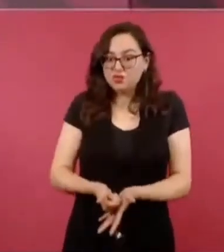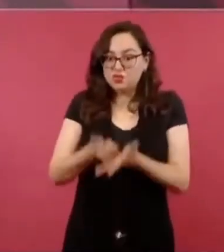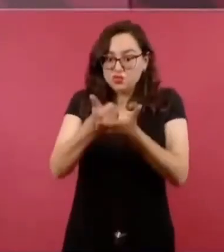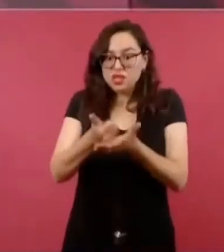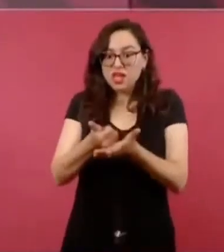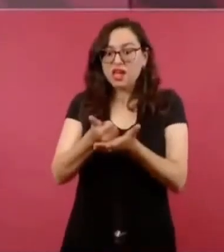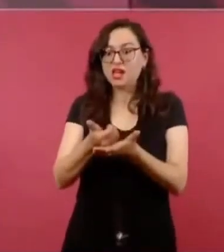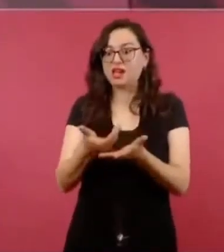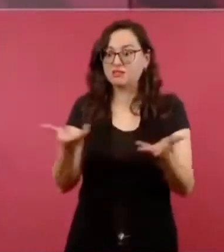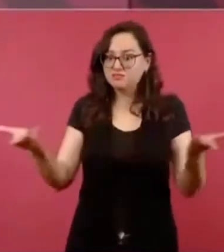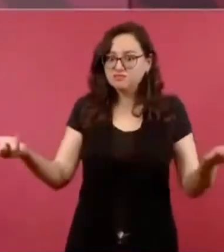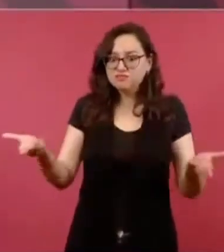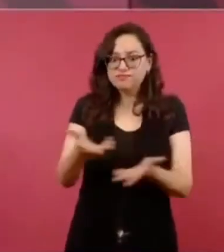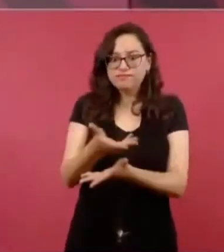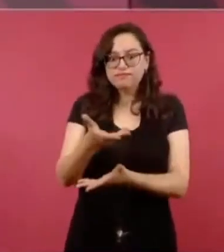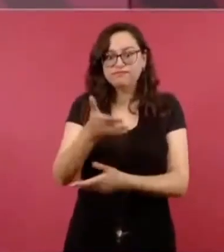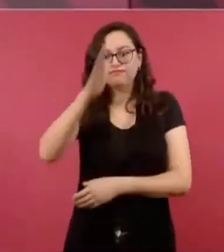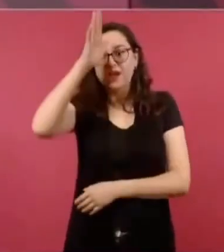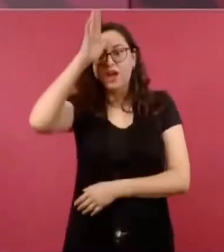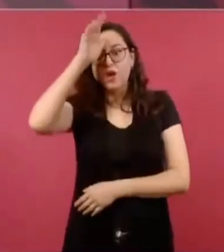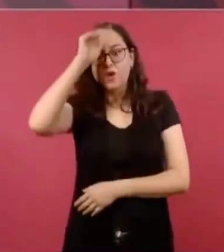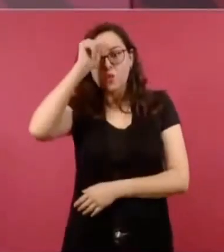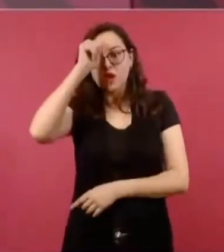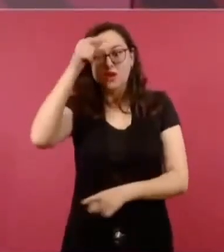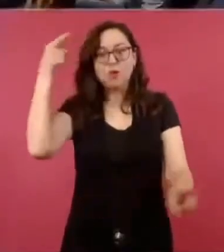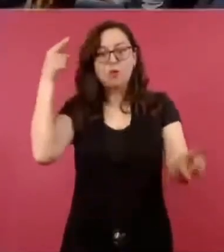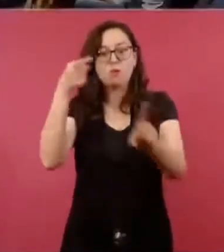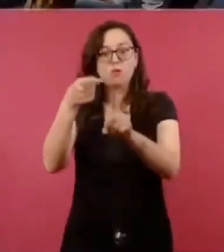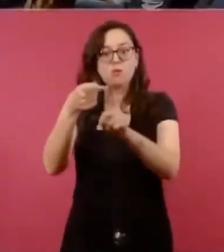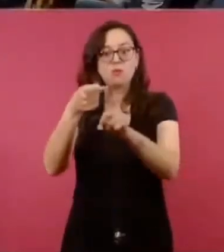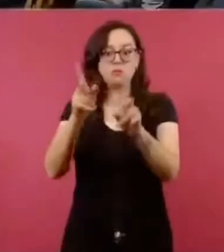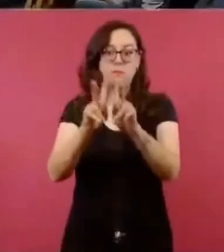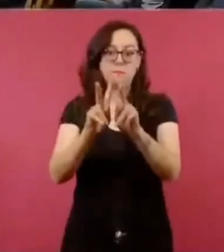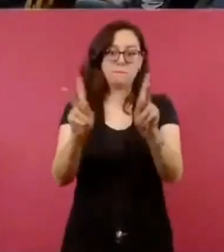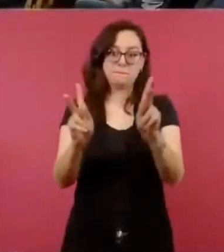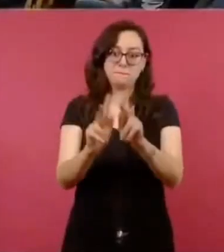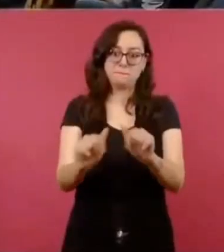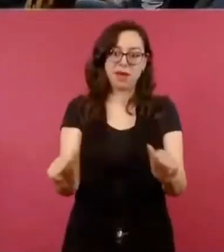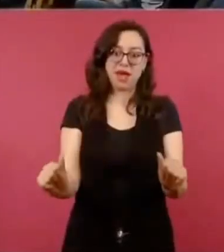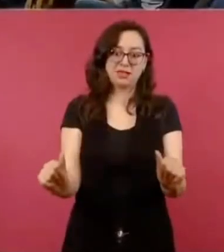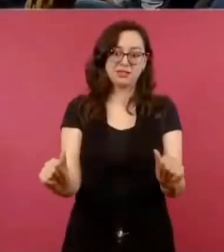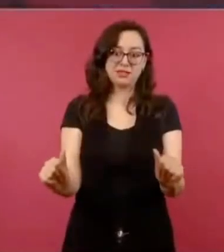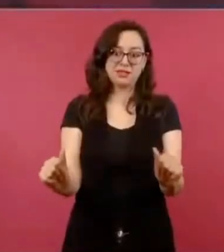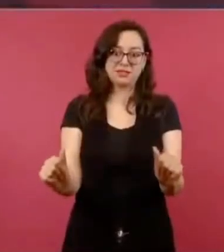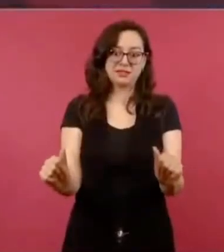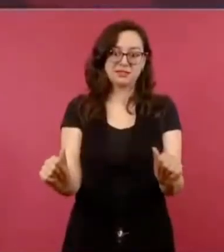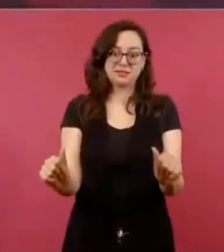a un acuerdo, ayudar a la paz. En eso